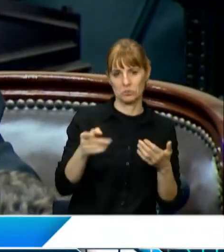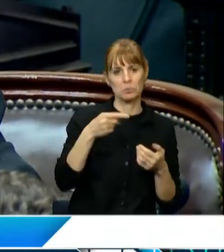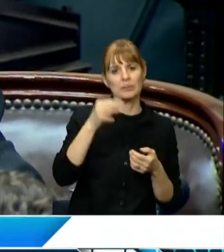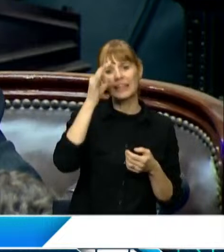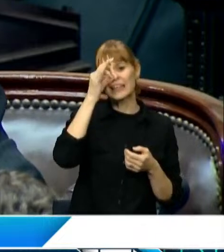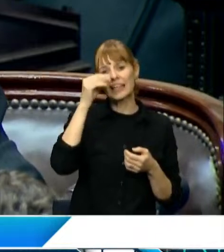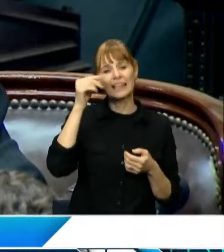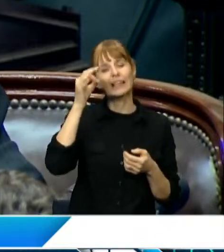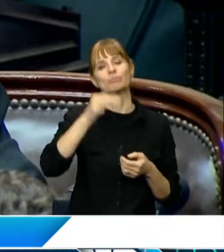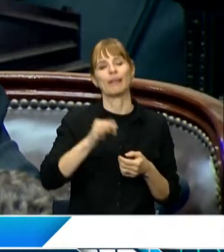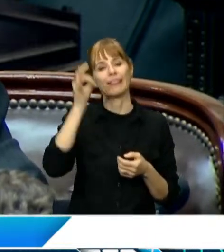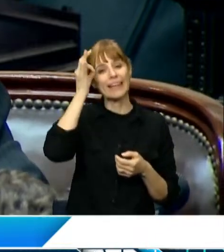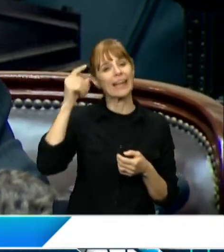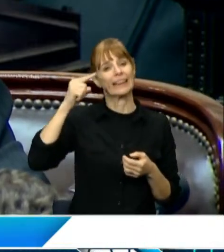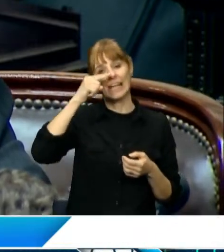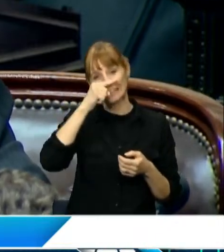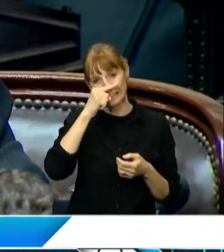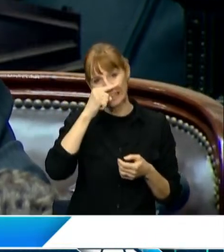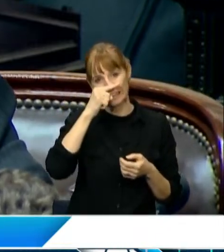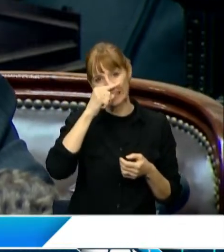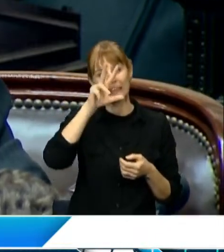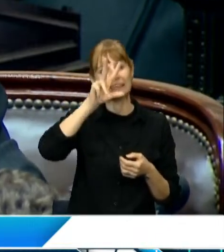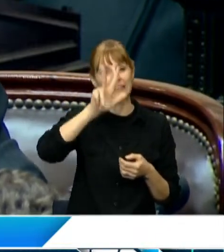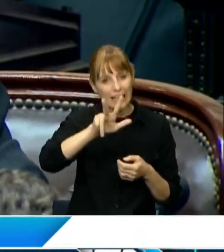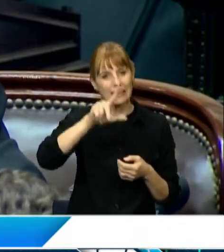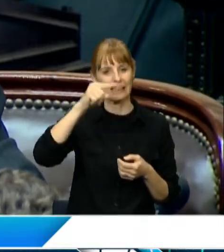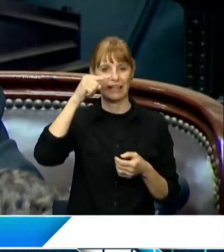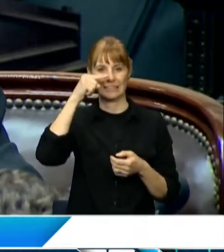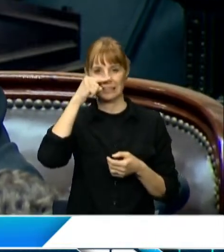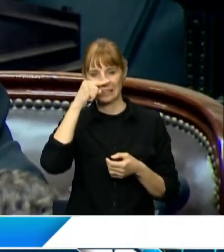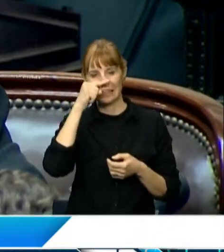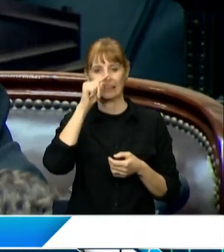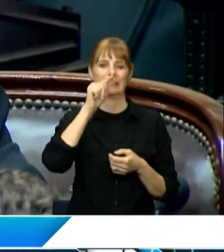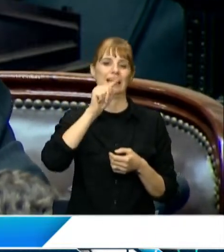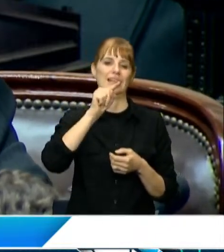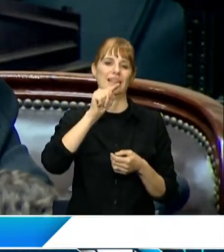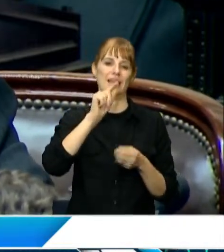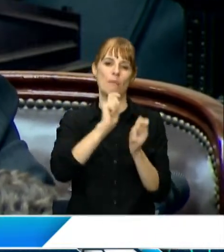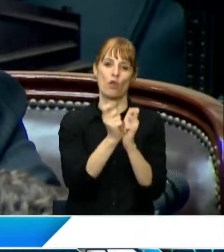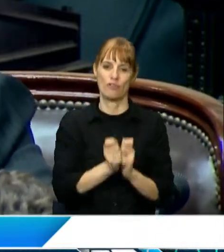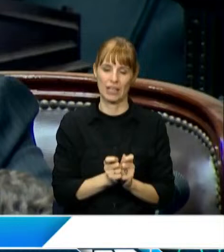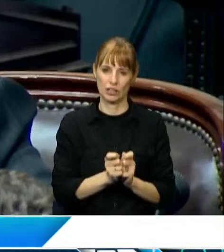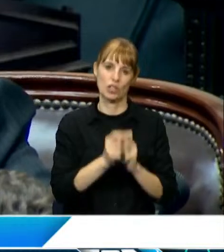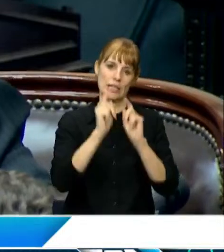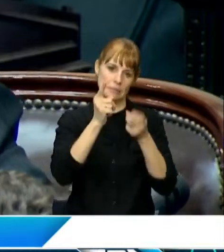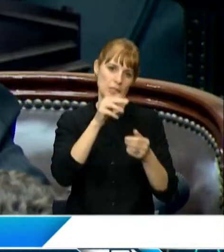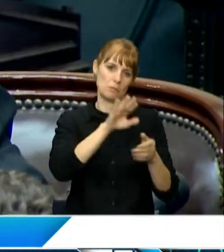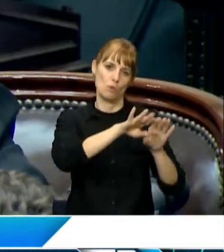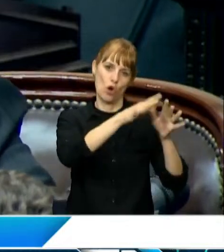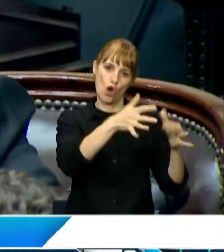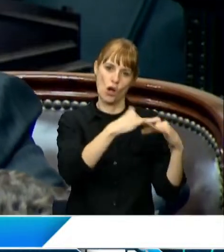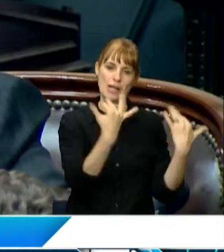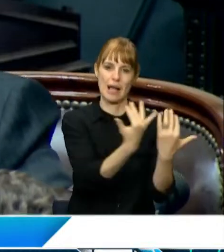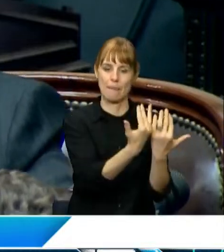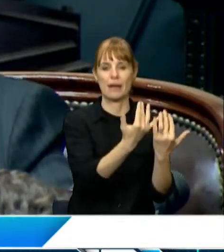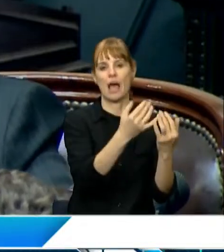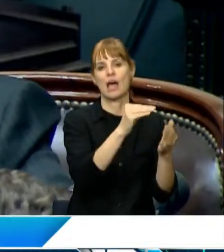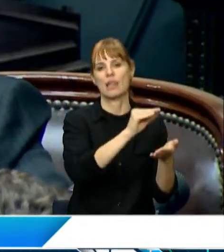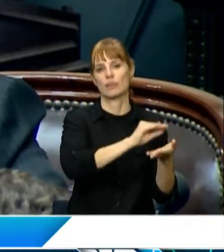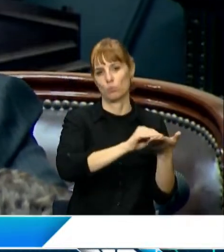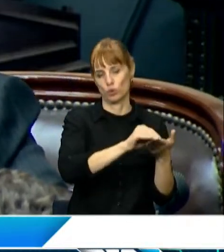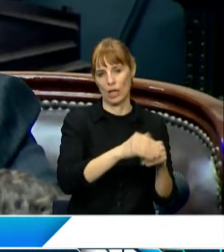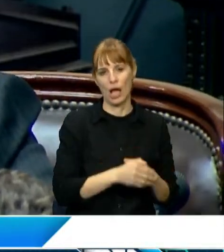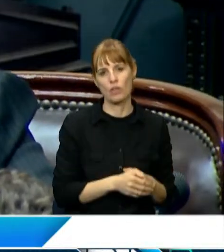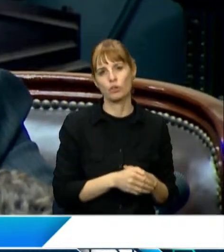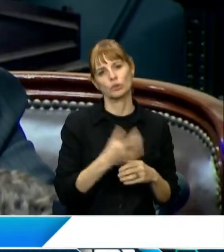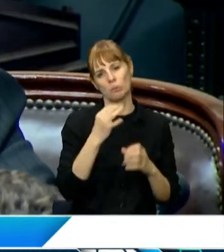37 modificaciones solamente las que podemos tratar ahora, la que habilita la competencia de esta Cámara de Diputados. Más allá de todo lo que se dijo, se debatió